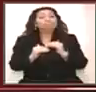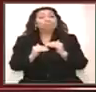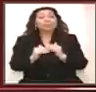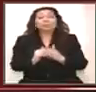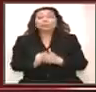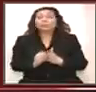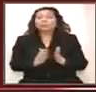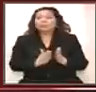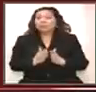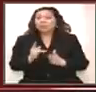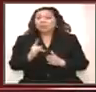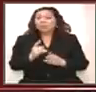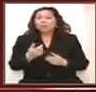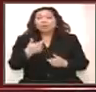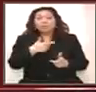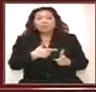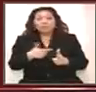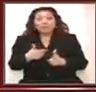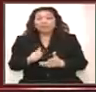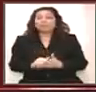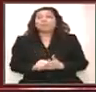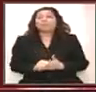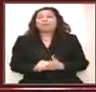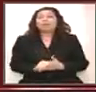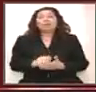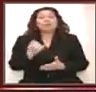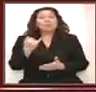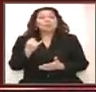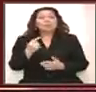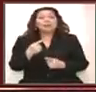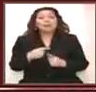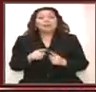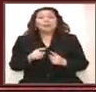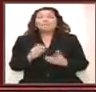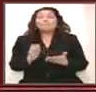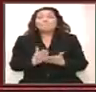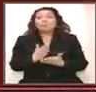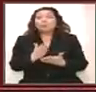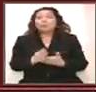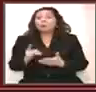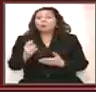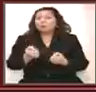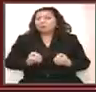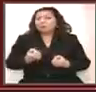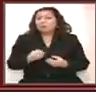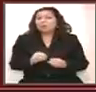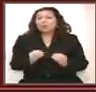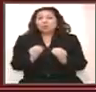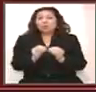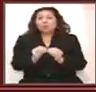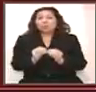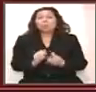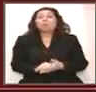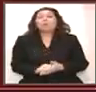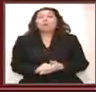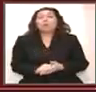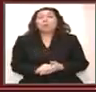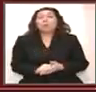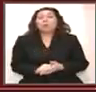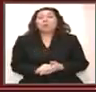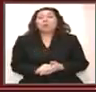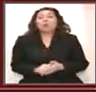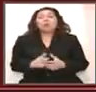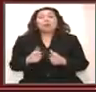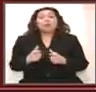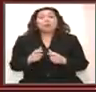acceso, circulación y uso de armas de fuego de manera ilegal, el dificultar el uso de vehículos como instrumentos de delitos y